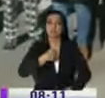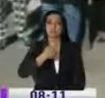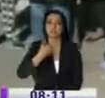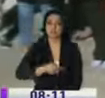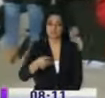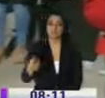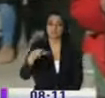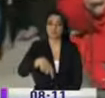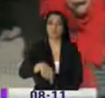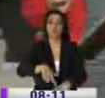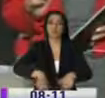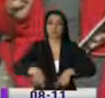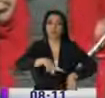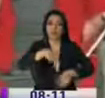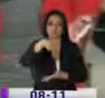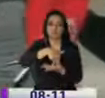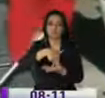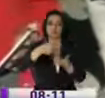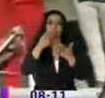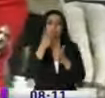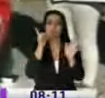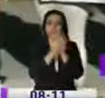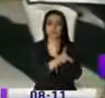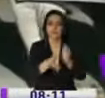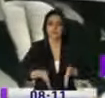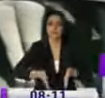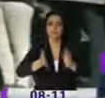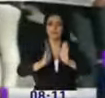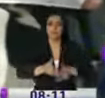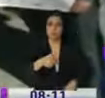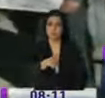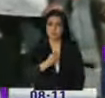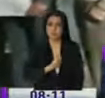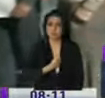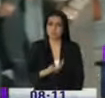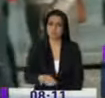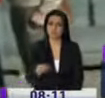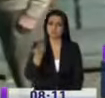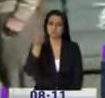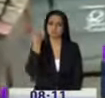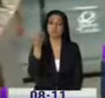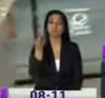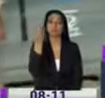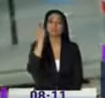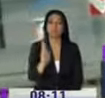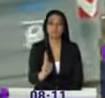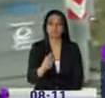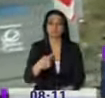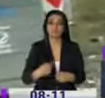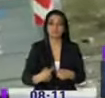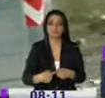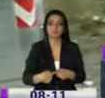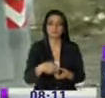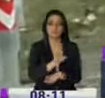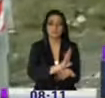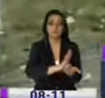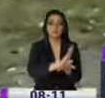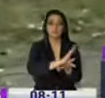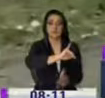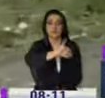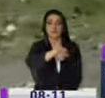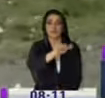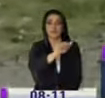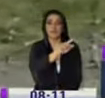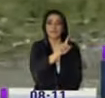lugar denunciando las malas condiciones viales. Hay que recordar que estamos en el sur de la capital, entre los barrios Los Jazmines